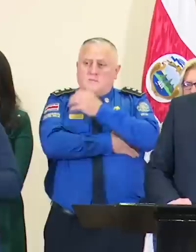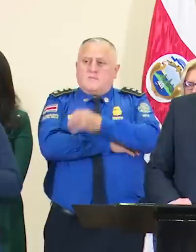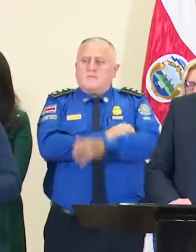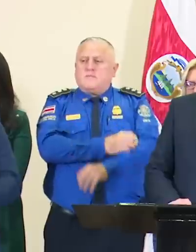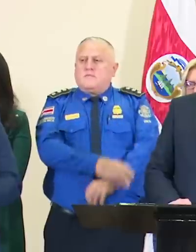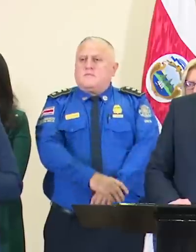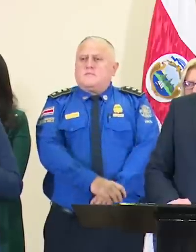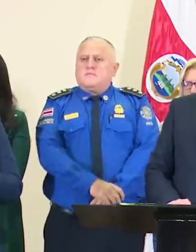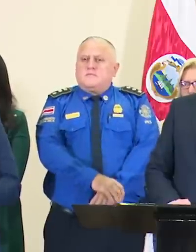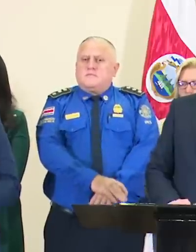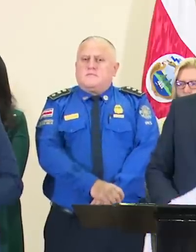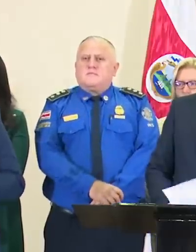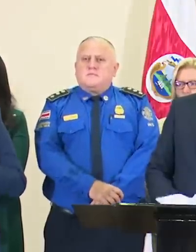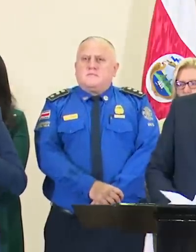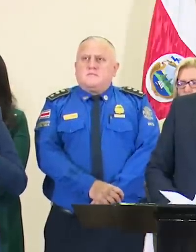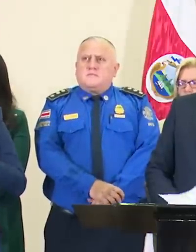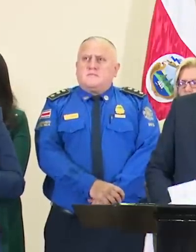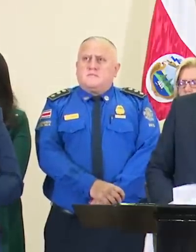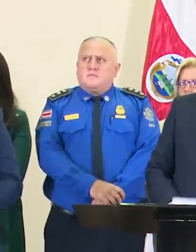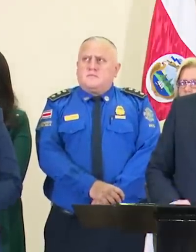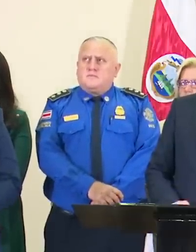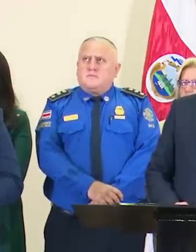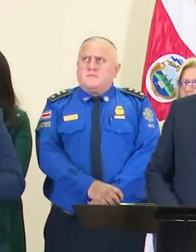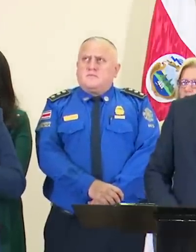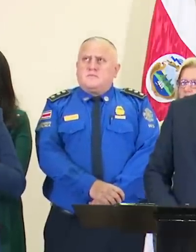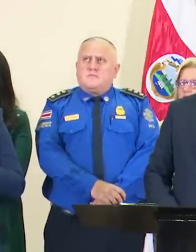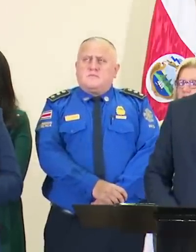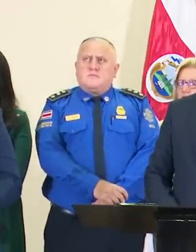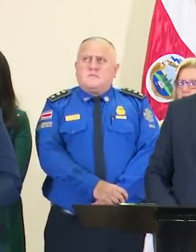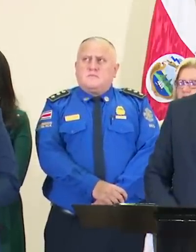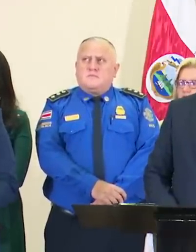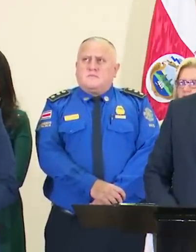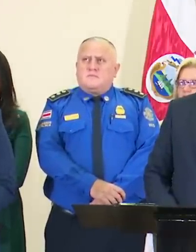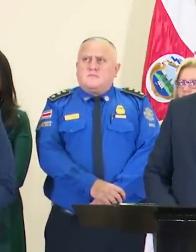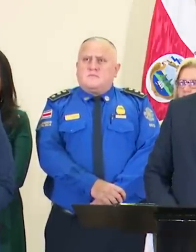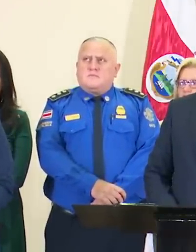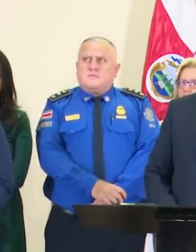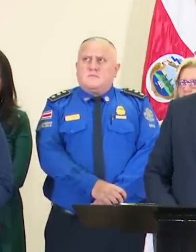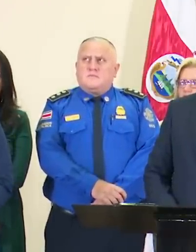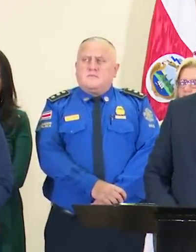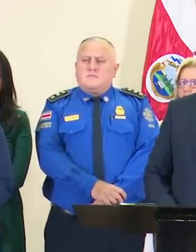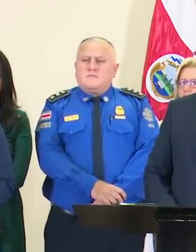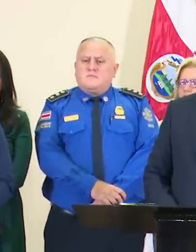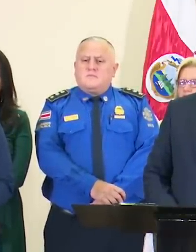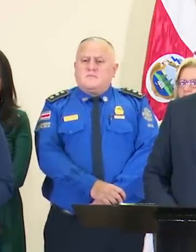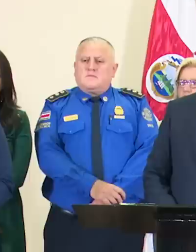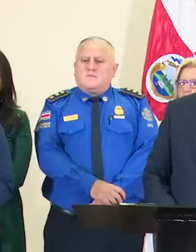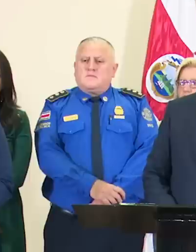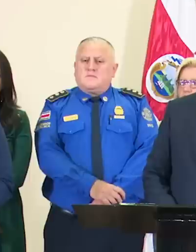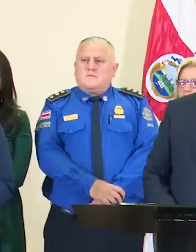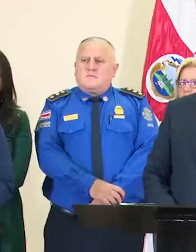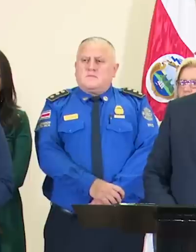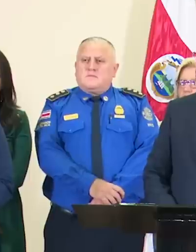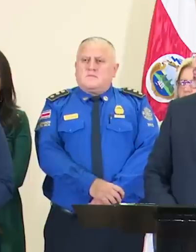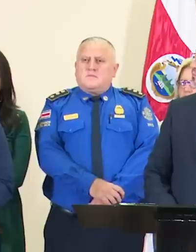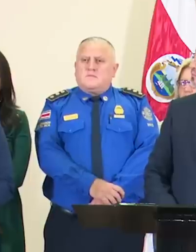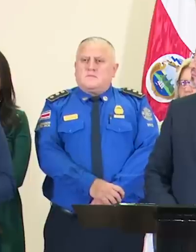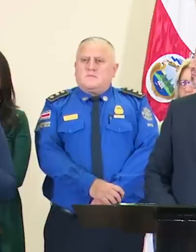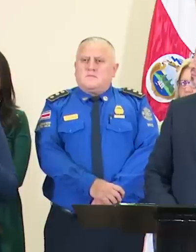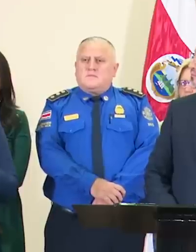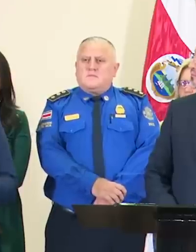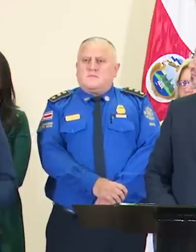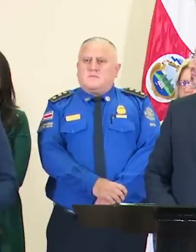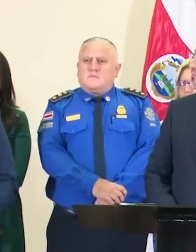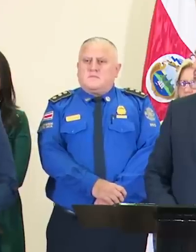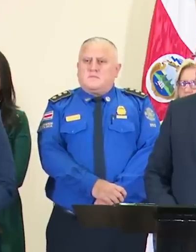los edificios, que quiere hacer inversiones para generar empleo, para generar dinámica económica. Y muchos de esos proyectos no se pueden hacer